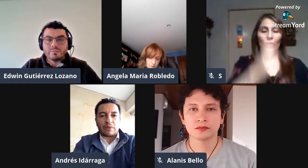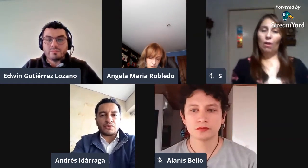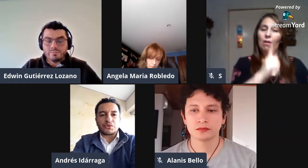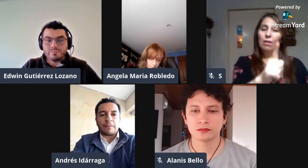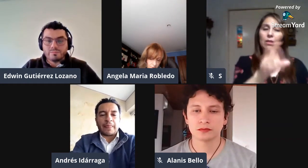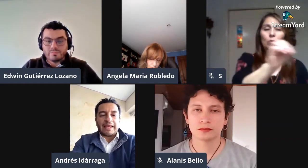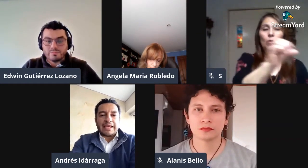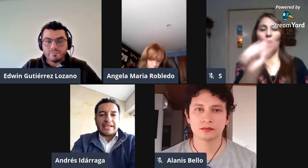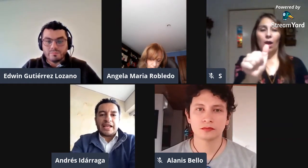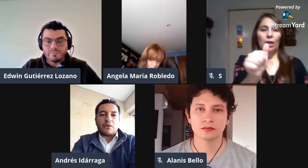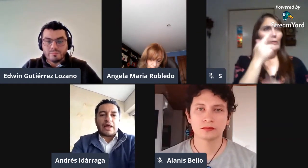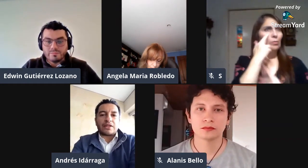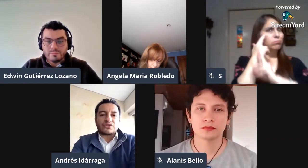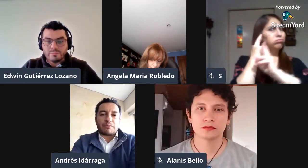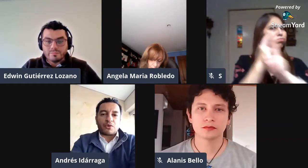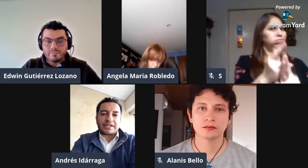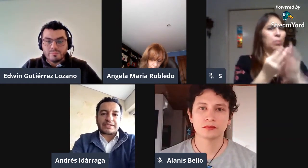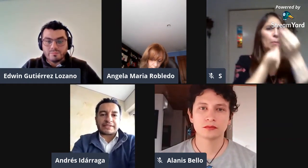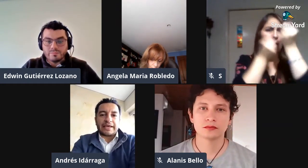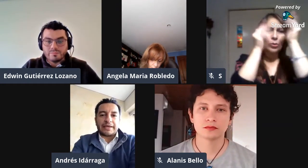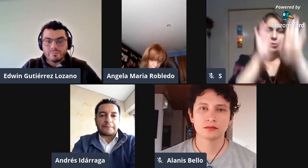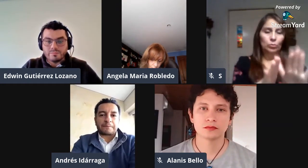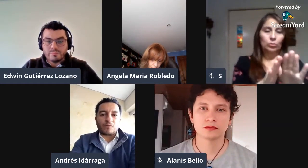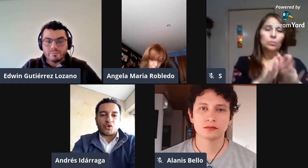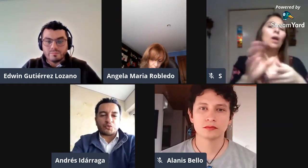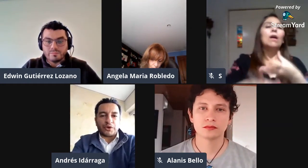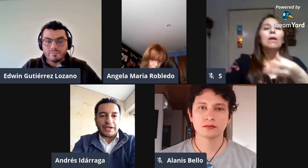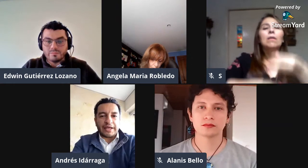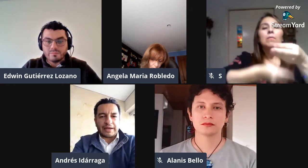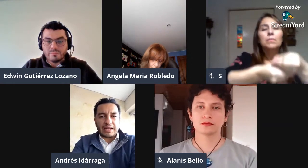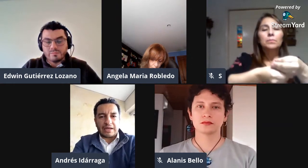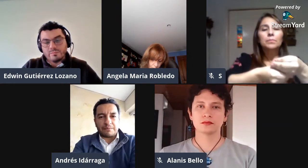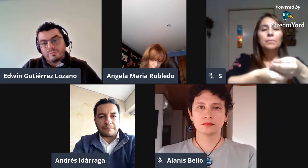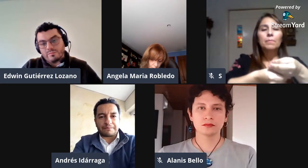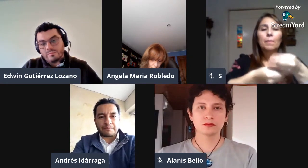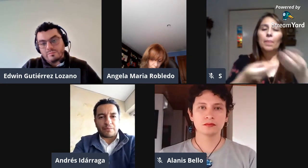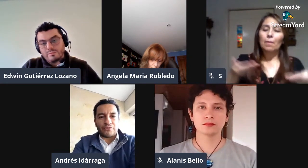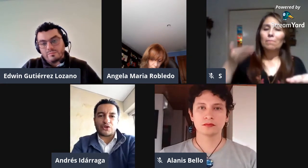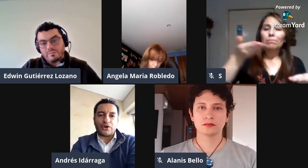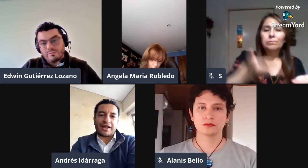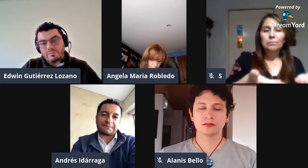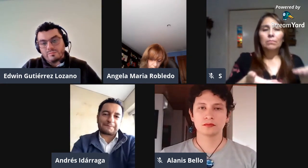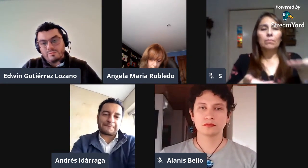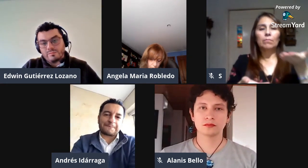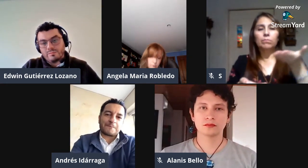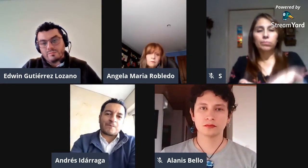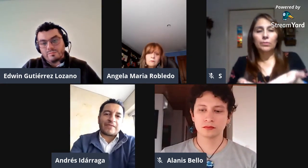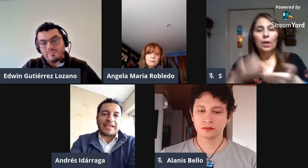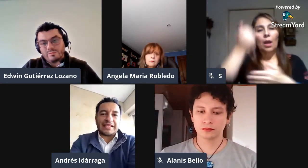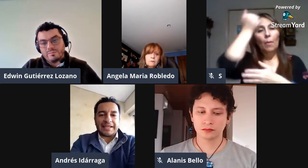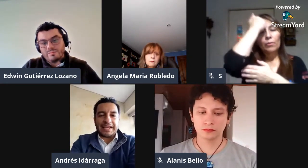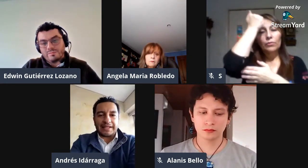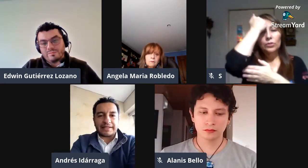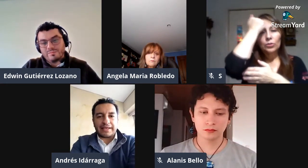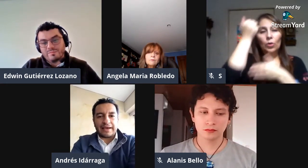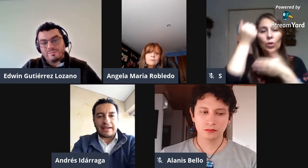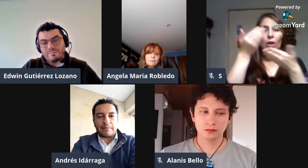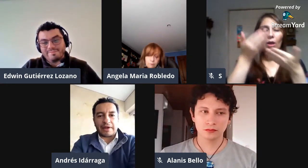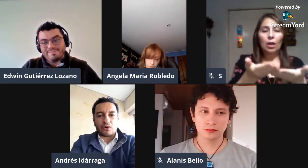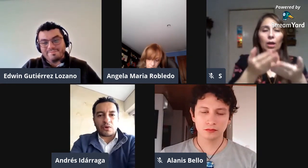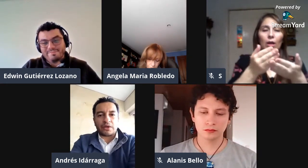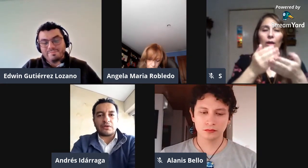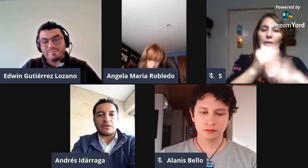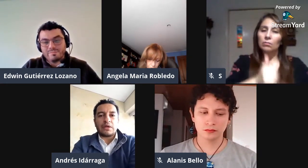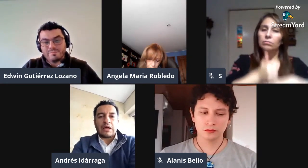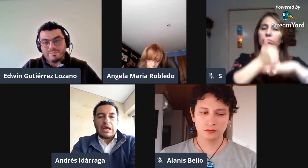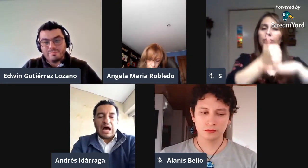más valoramos. Y ni hablar de los aportes que nos puede dar la profesora y dirigente de Ángela